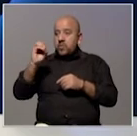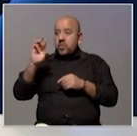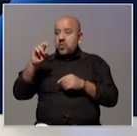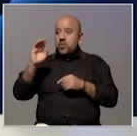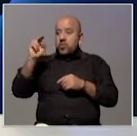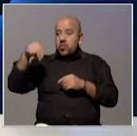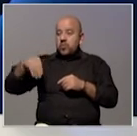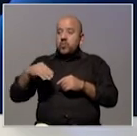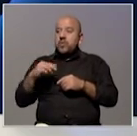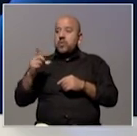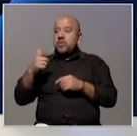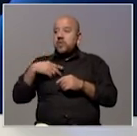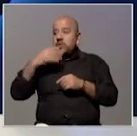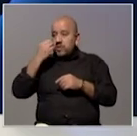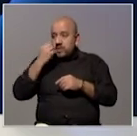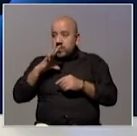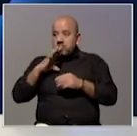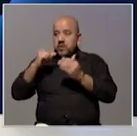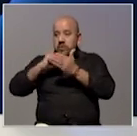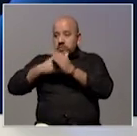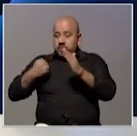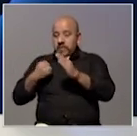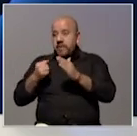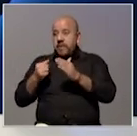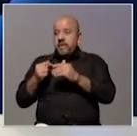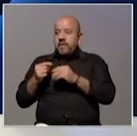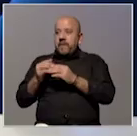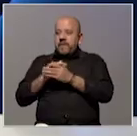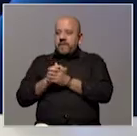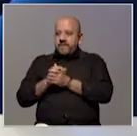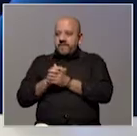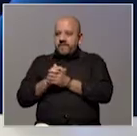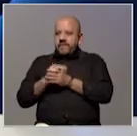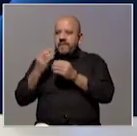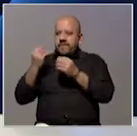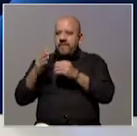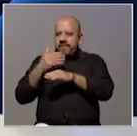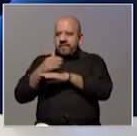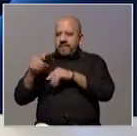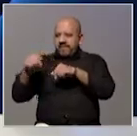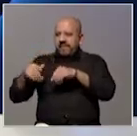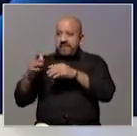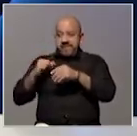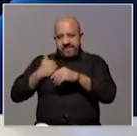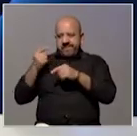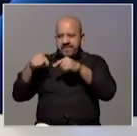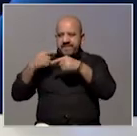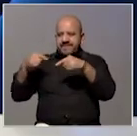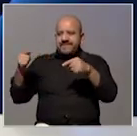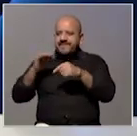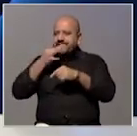realidad creo que lo mejor sería suspender la sesión no lo que seas porque después pasan estas cosas claro